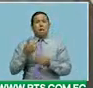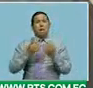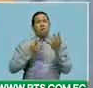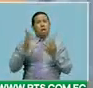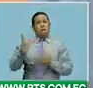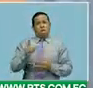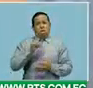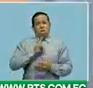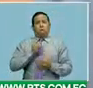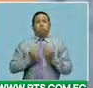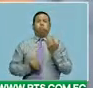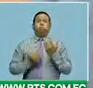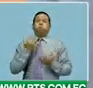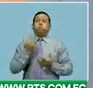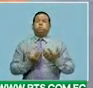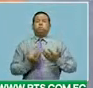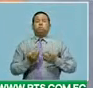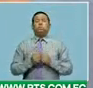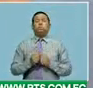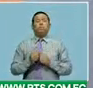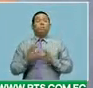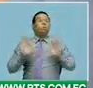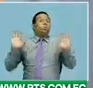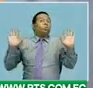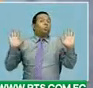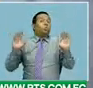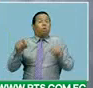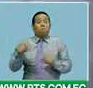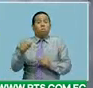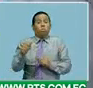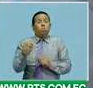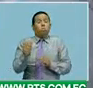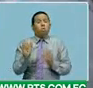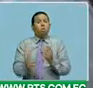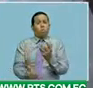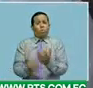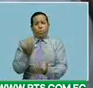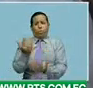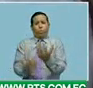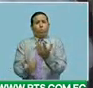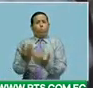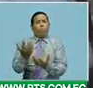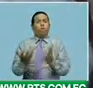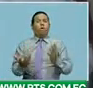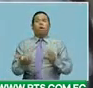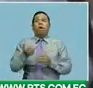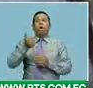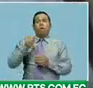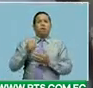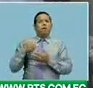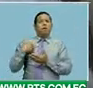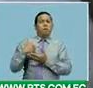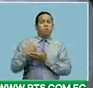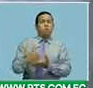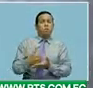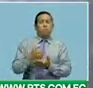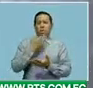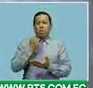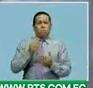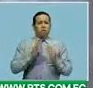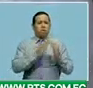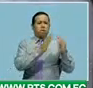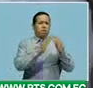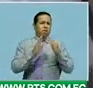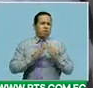nosotros. Simplemente la llama empezó a crecer. Tratamos de hacer lo más que se pudo y evacuar. Eso fue lo